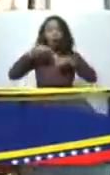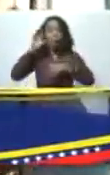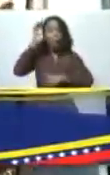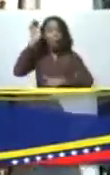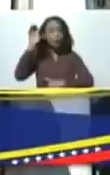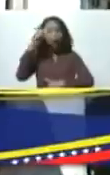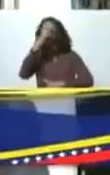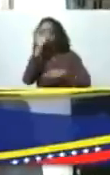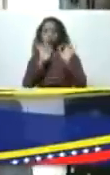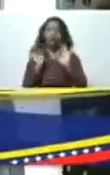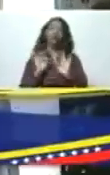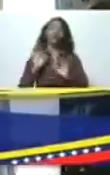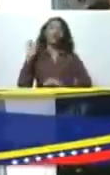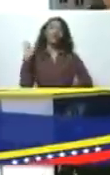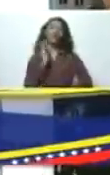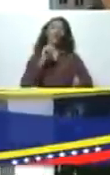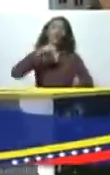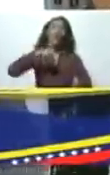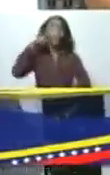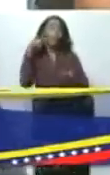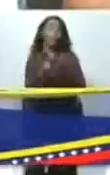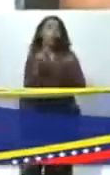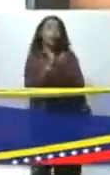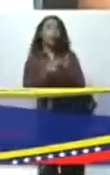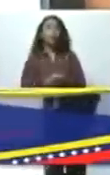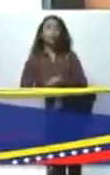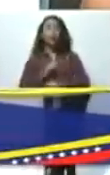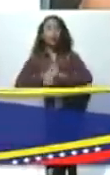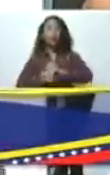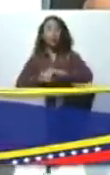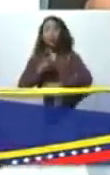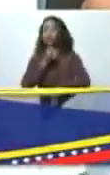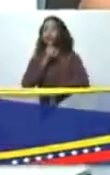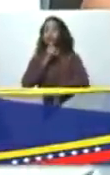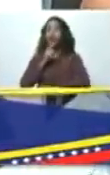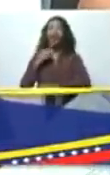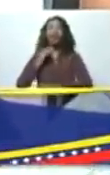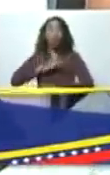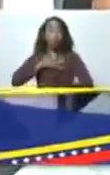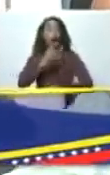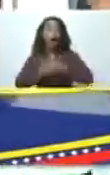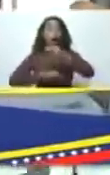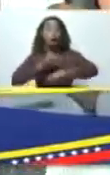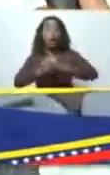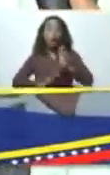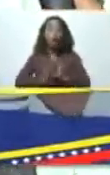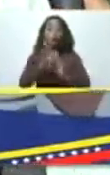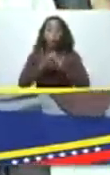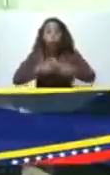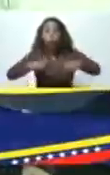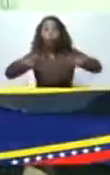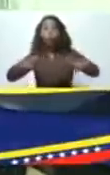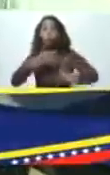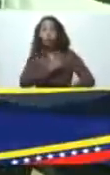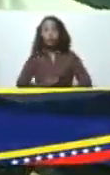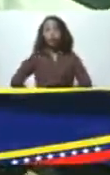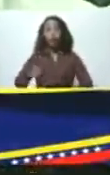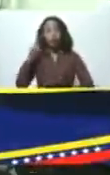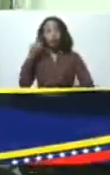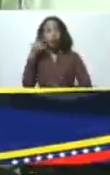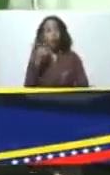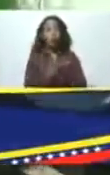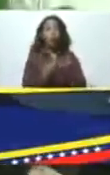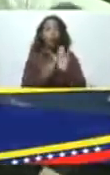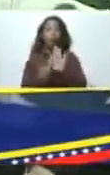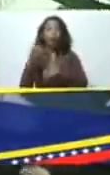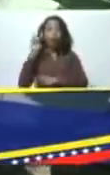sin duda alguna pues han venido hoy demostrando que en tiempos de dificultad han podido sacar el pecho y crecerse en la adversidad, presidente. Y esto es una muestra de que